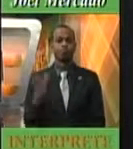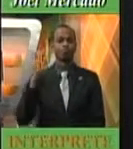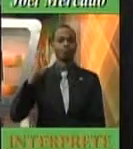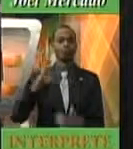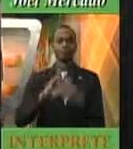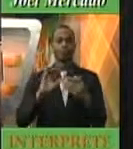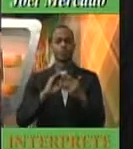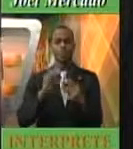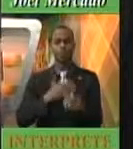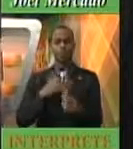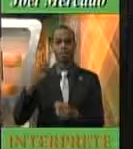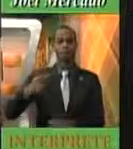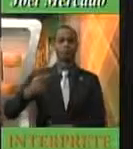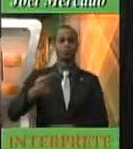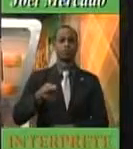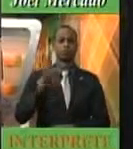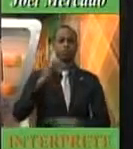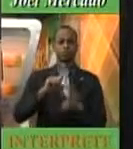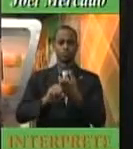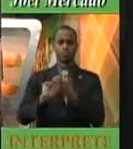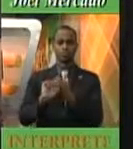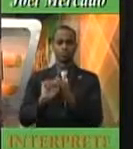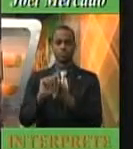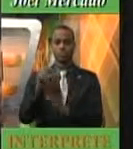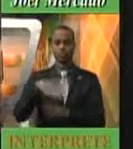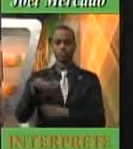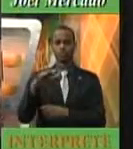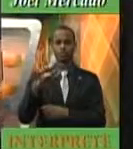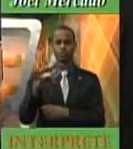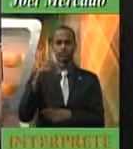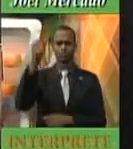mi historia, por así decirlo, con un amigo en el Conde,